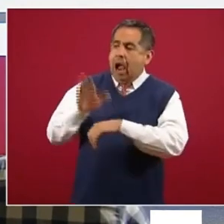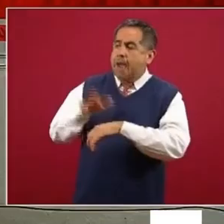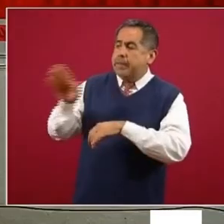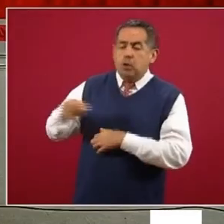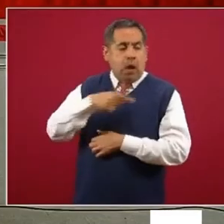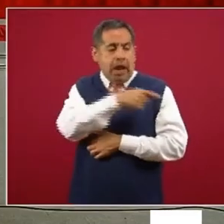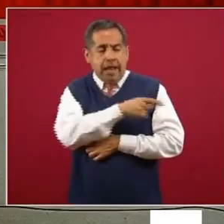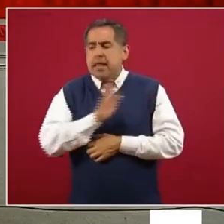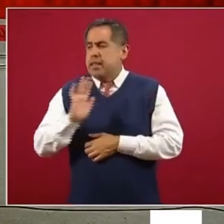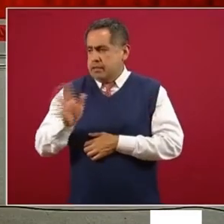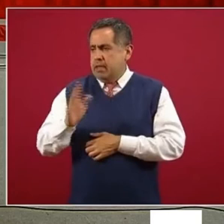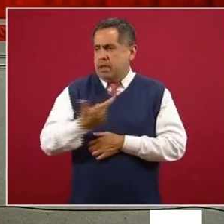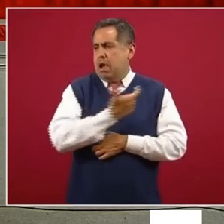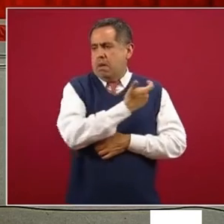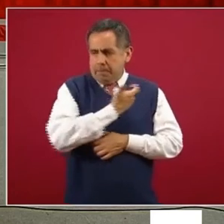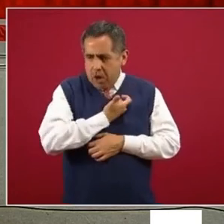de Economía